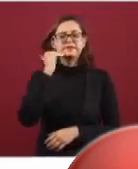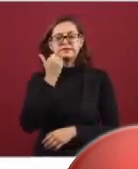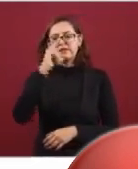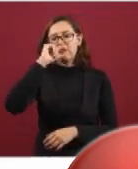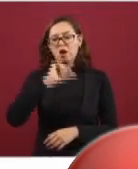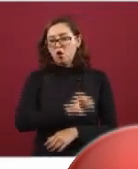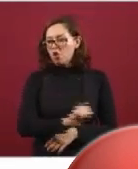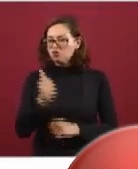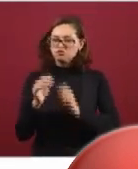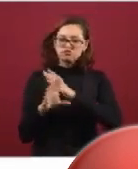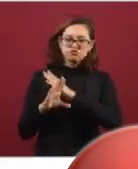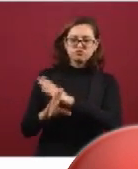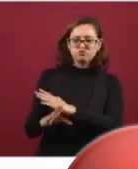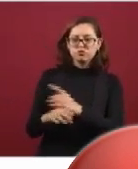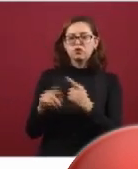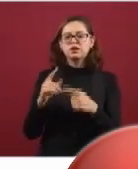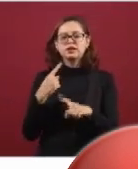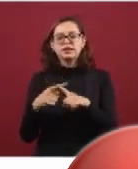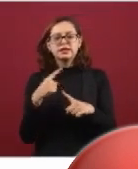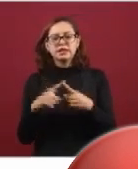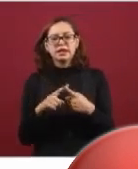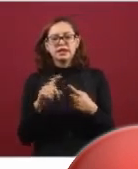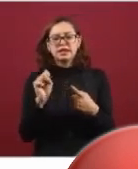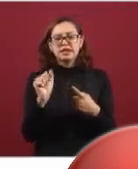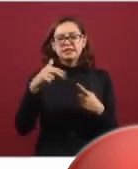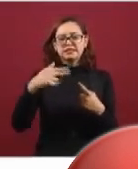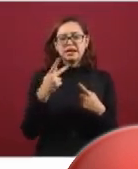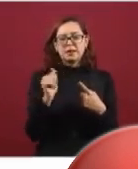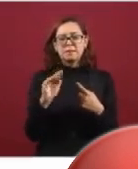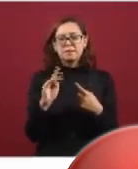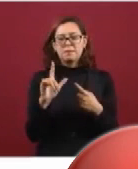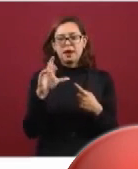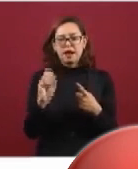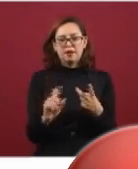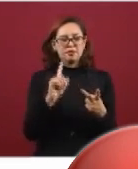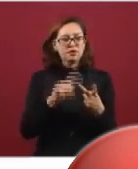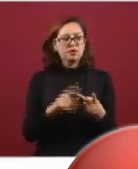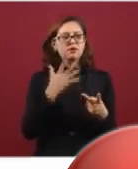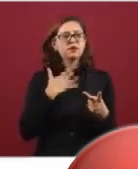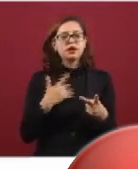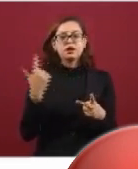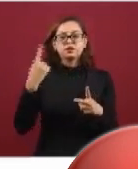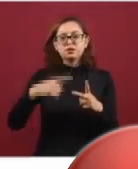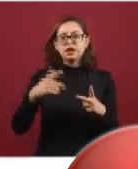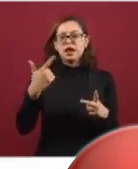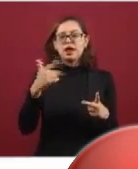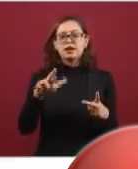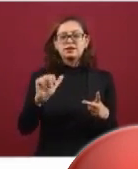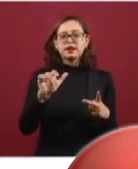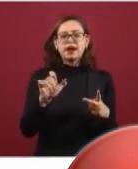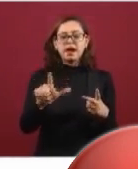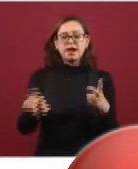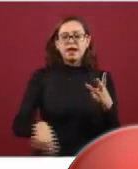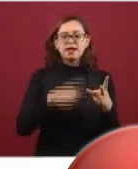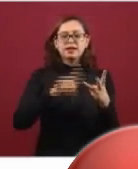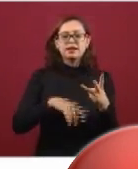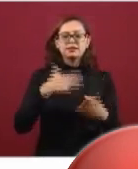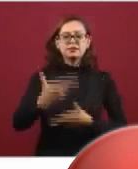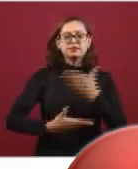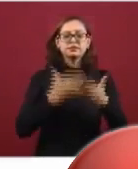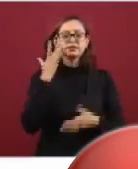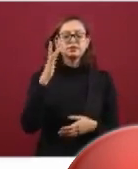dejaron verificar fue San Pablo del Monte, Tlaxcala, gasolinera Rael, Servicio Santa María